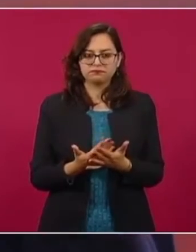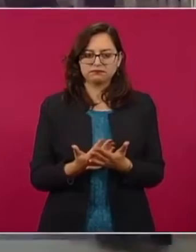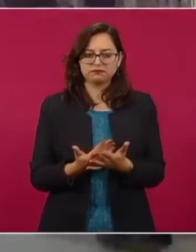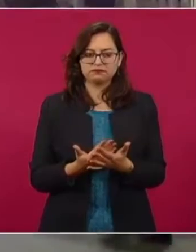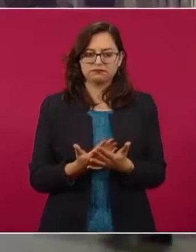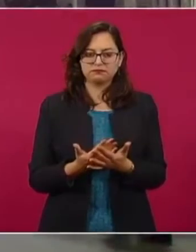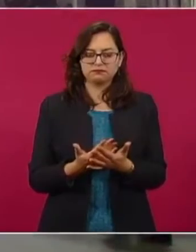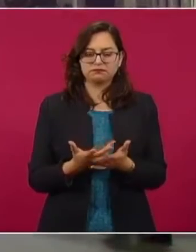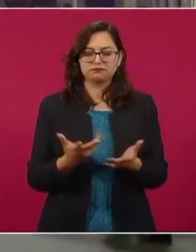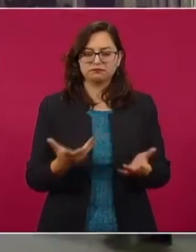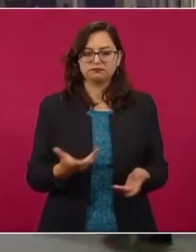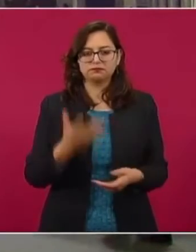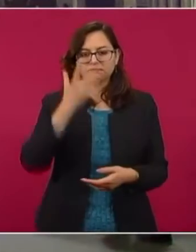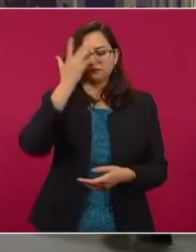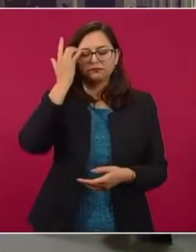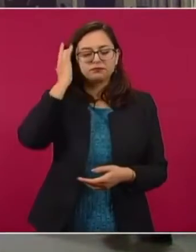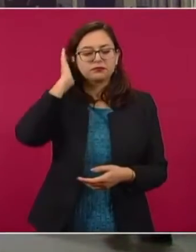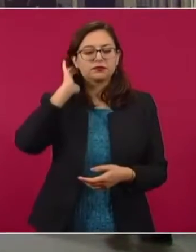Nosotros estamos